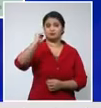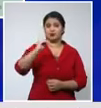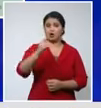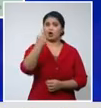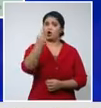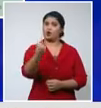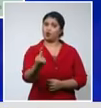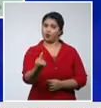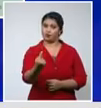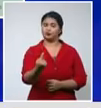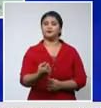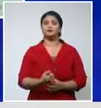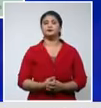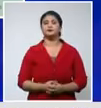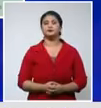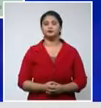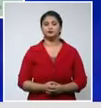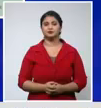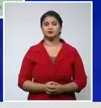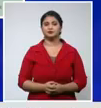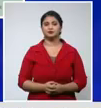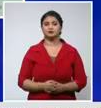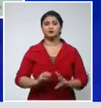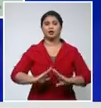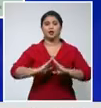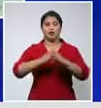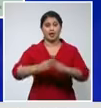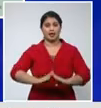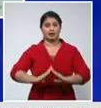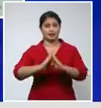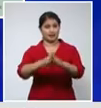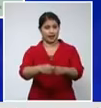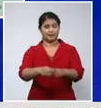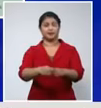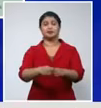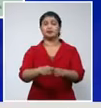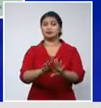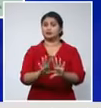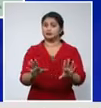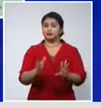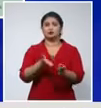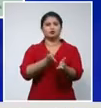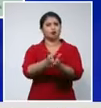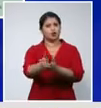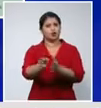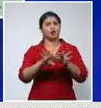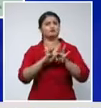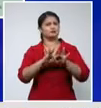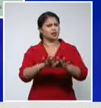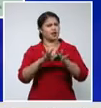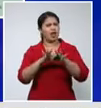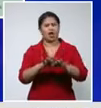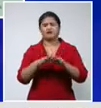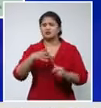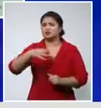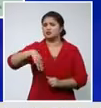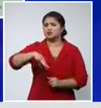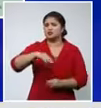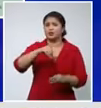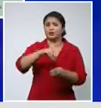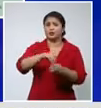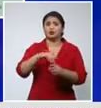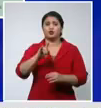uno. Granma, provincia que no ha logrado controlar la pandemia, con 95